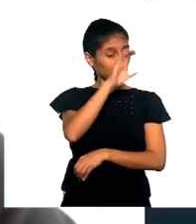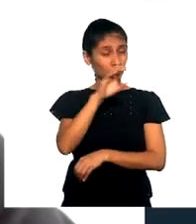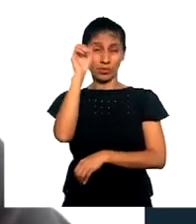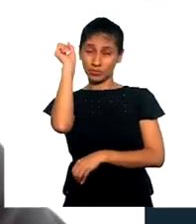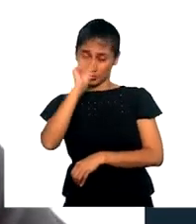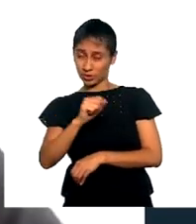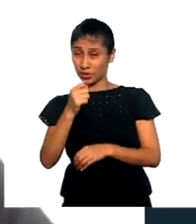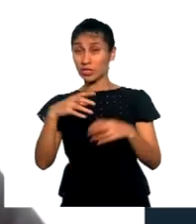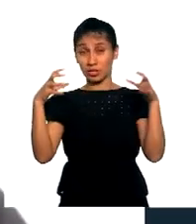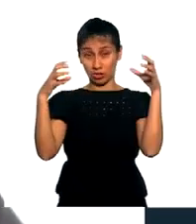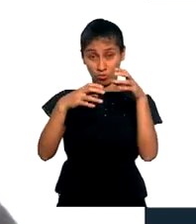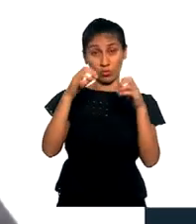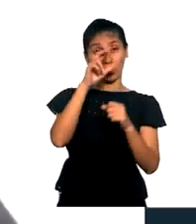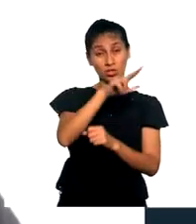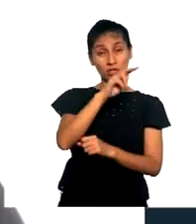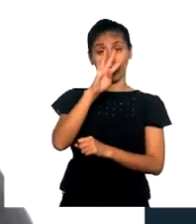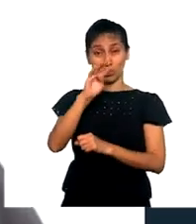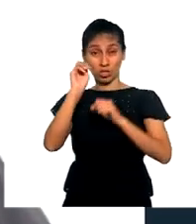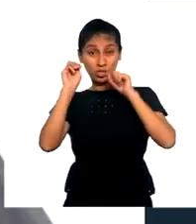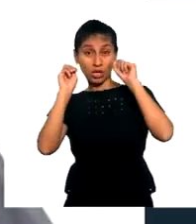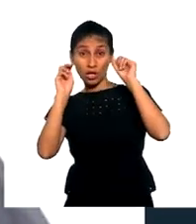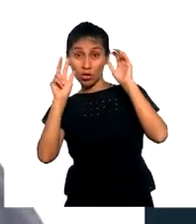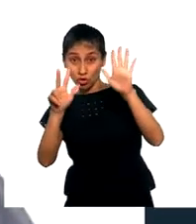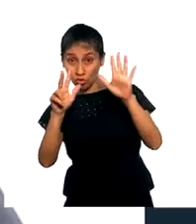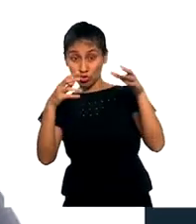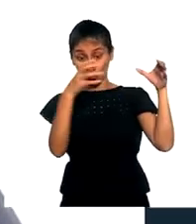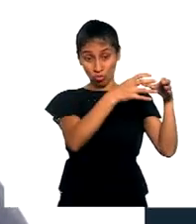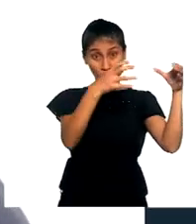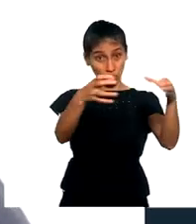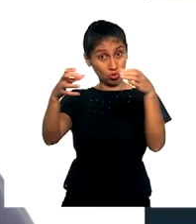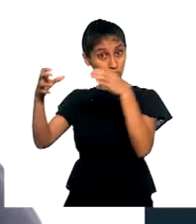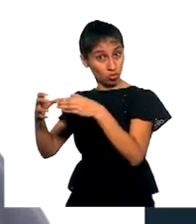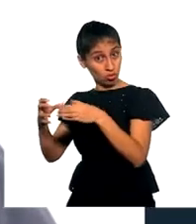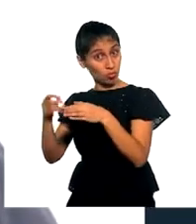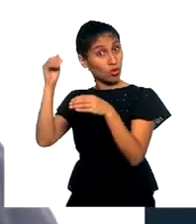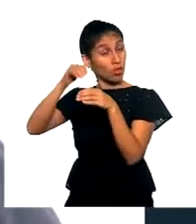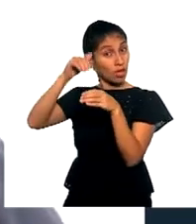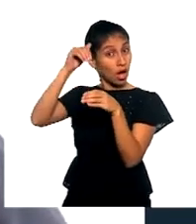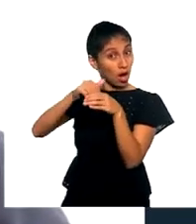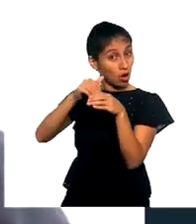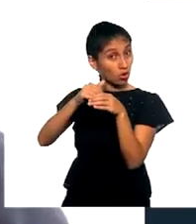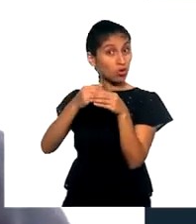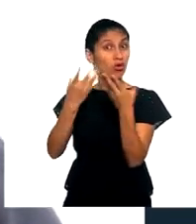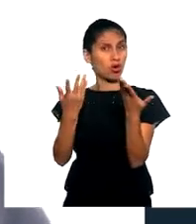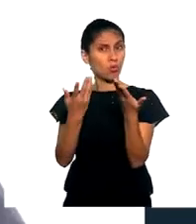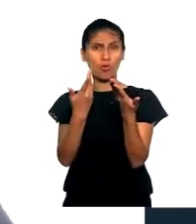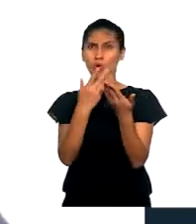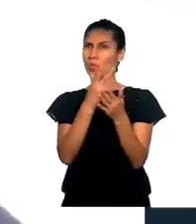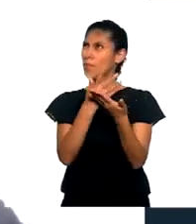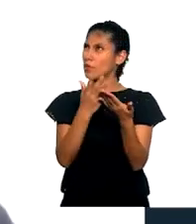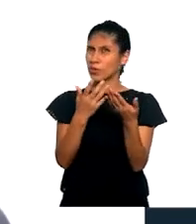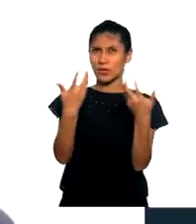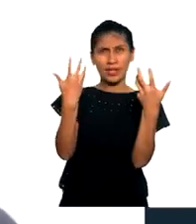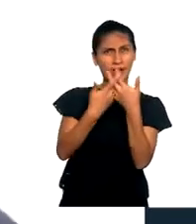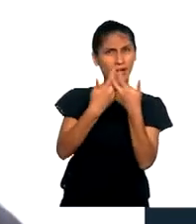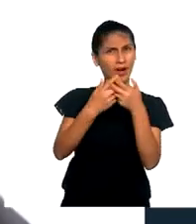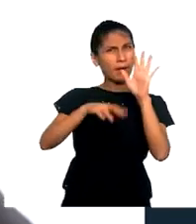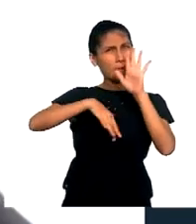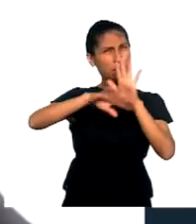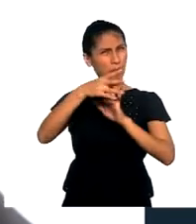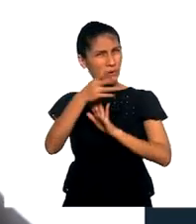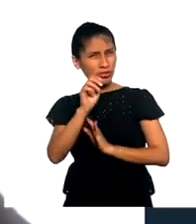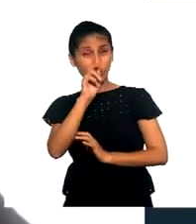estás 348 cooperativas de ahorro y crédito incluyen aproximadamente a dos millones cuatrocientos mil